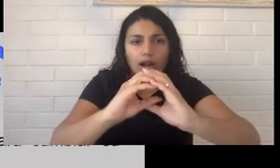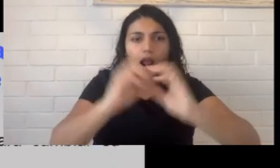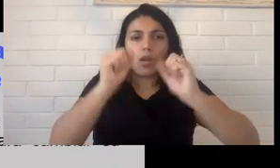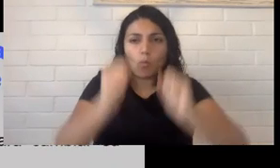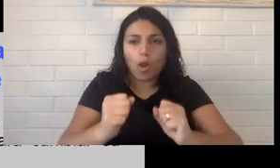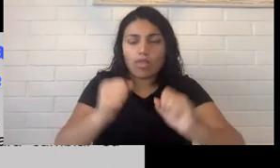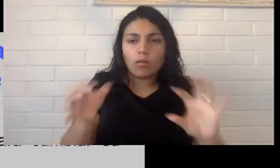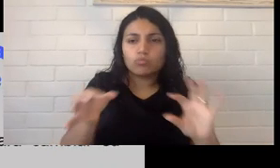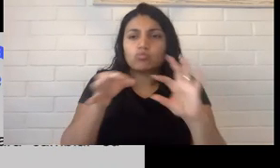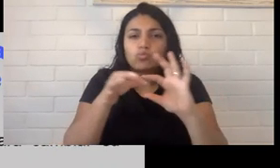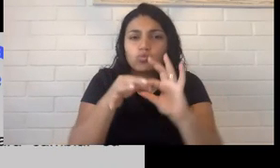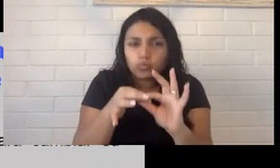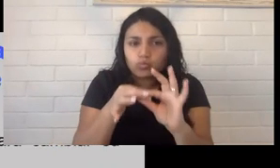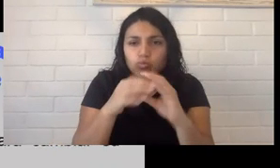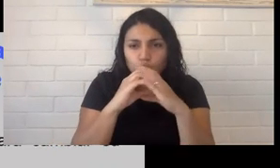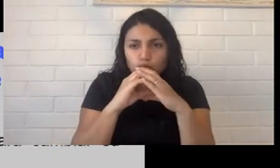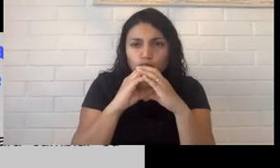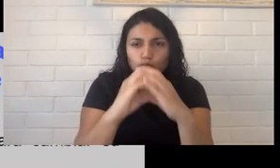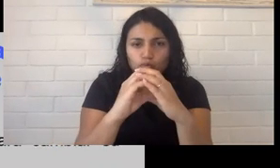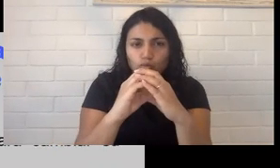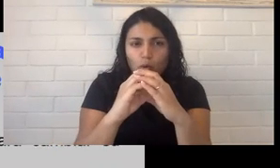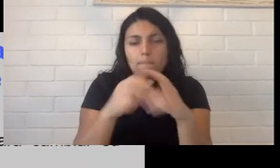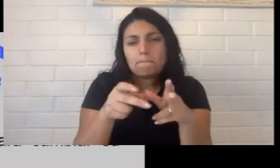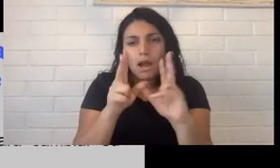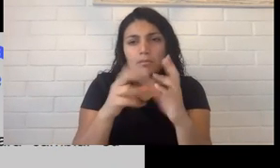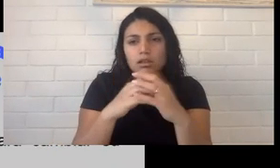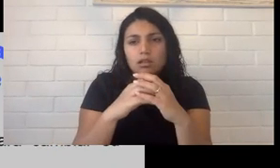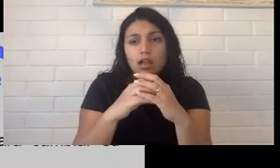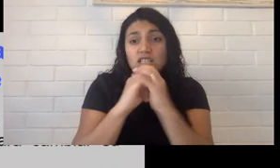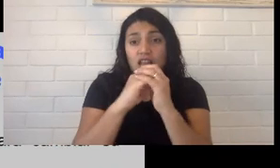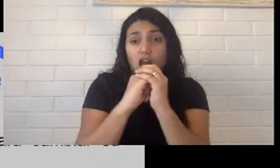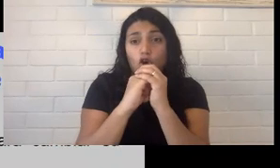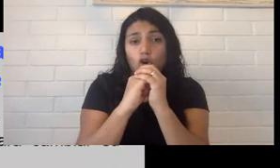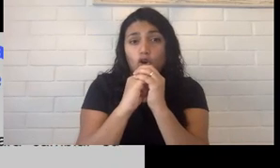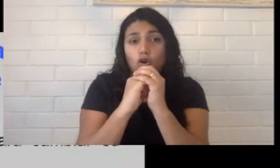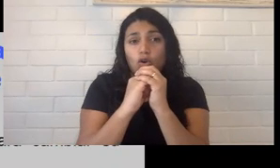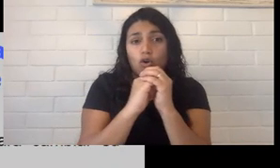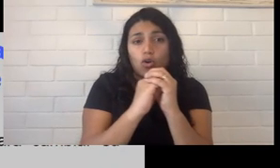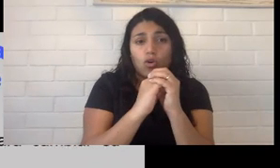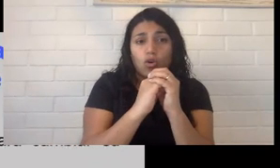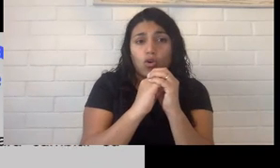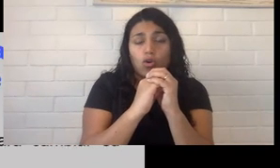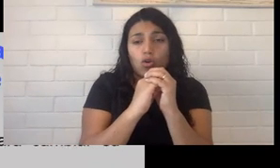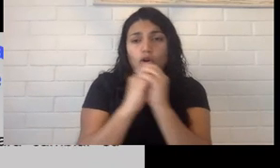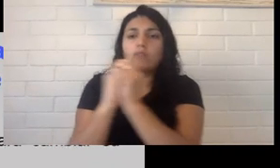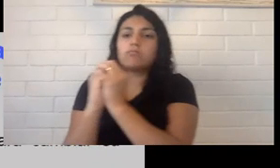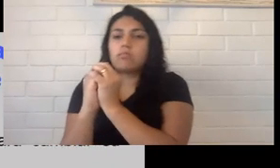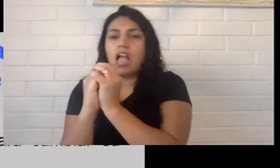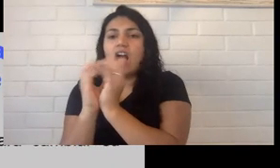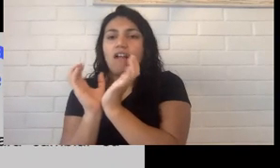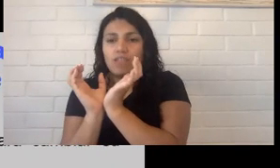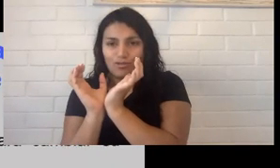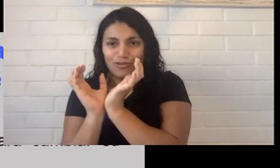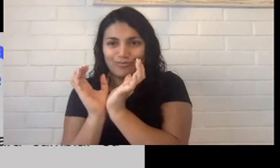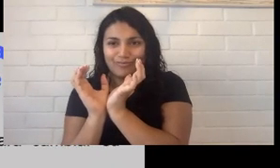a un sitio del canal iónico que permite que pase, por ejemplo, de cerrado, aquí a la izquierda, a abierto. Cuando